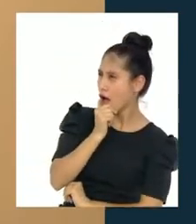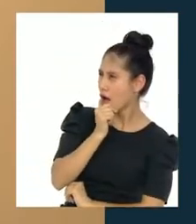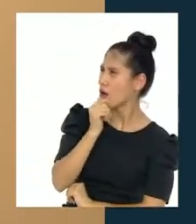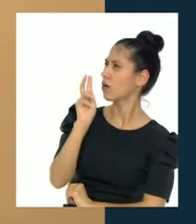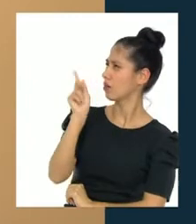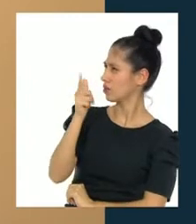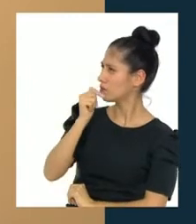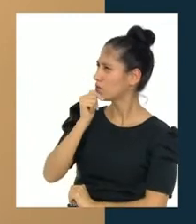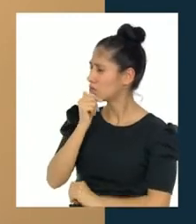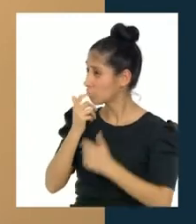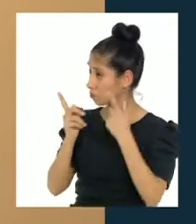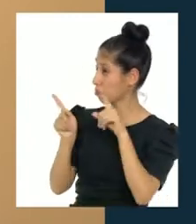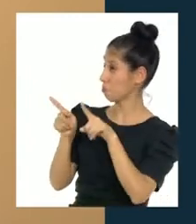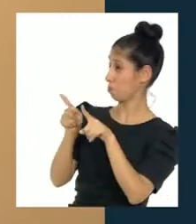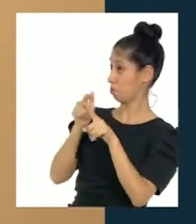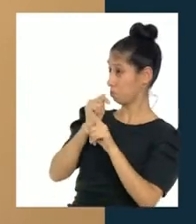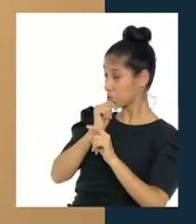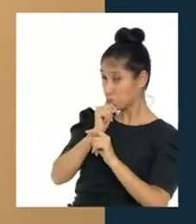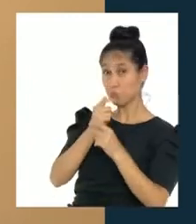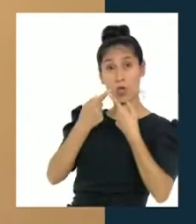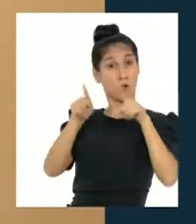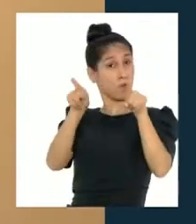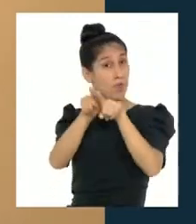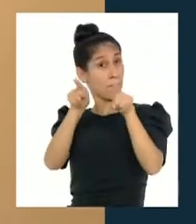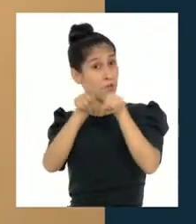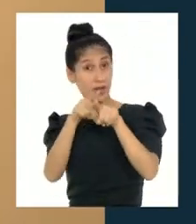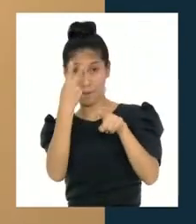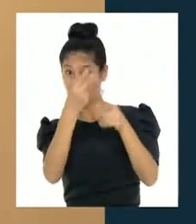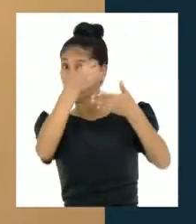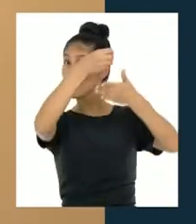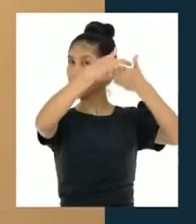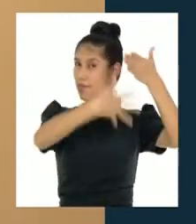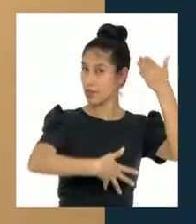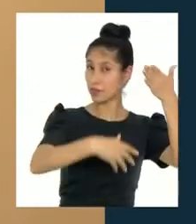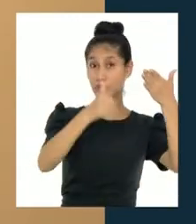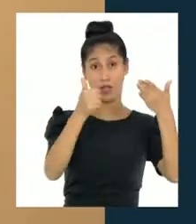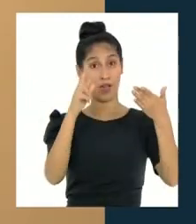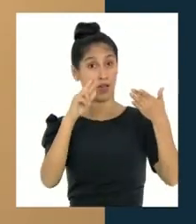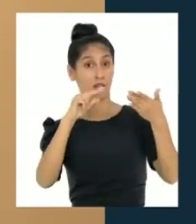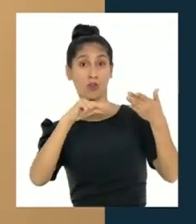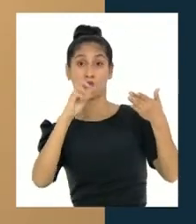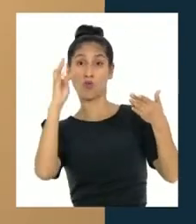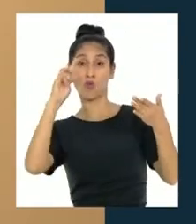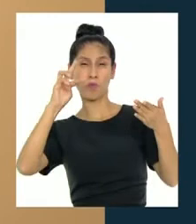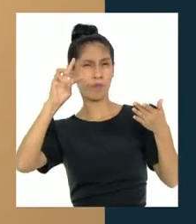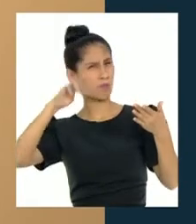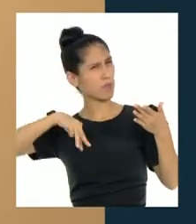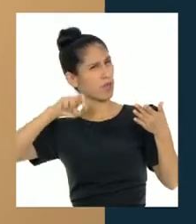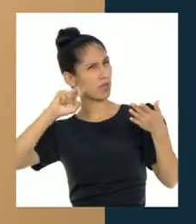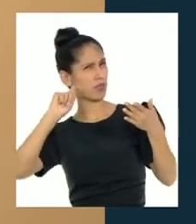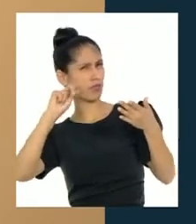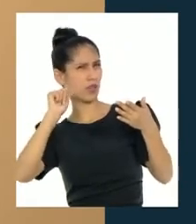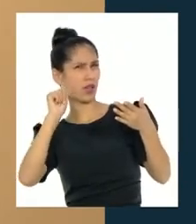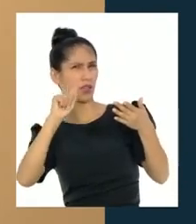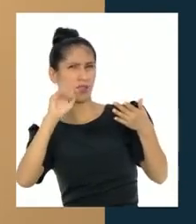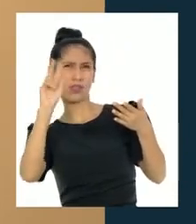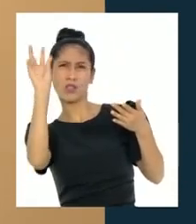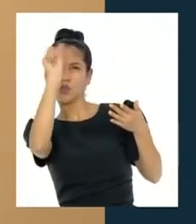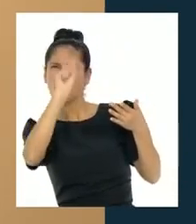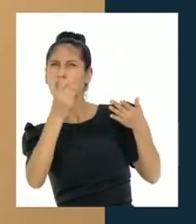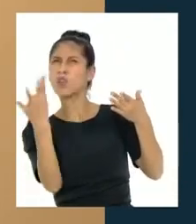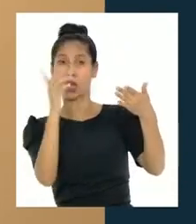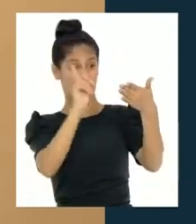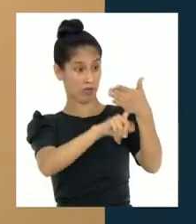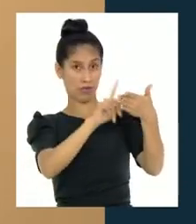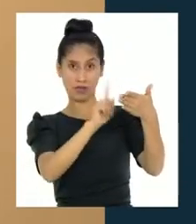personas. Existen los textos argumentativos que contienen una tesis que sostiene una